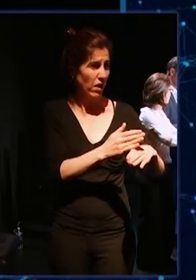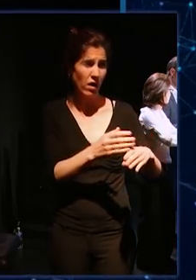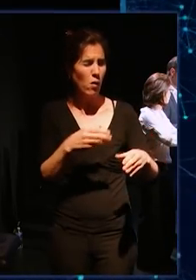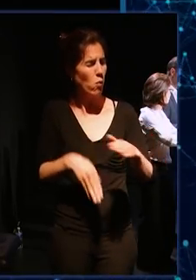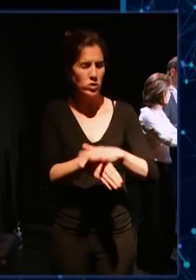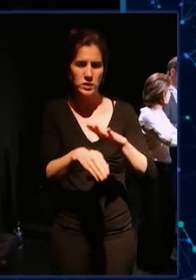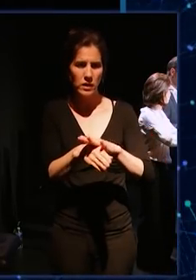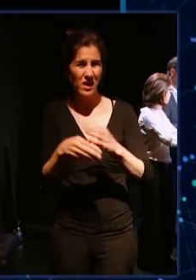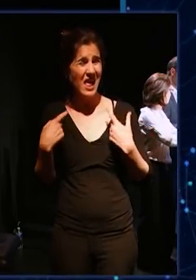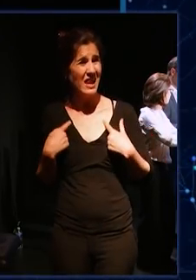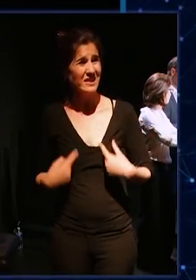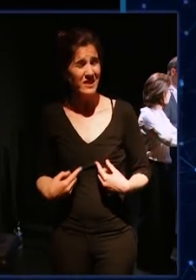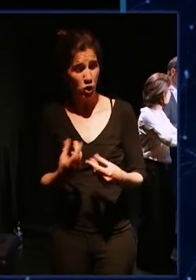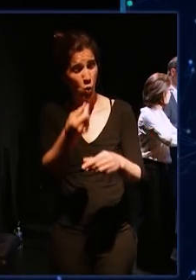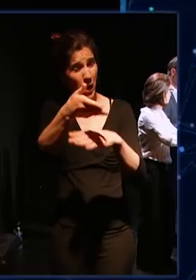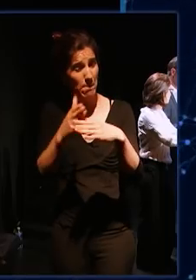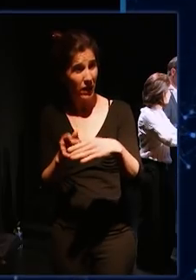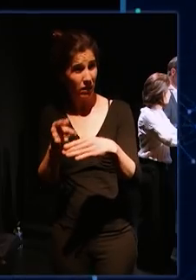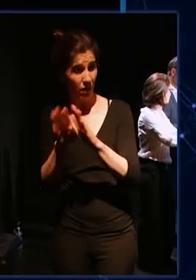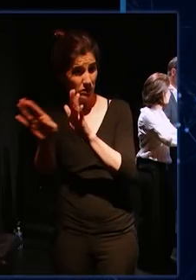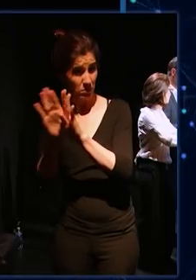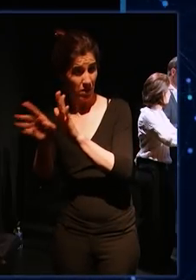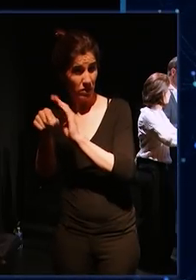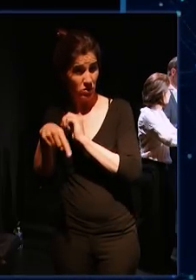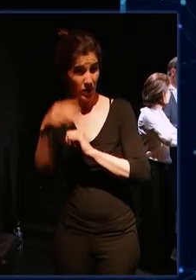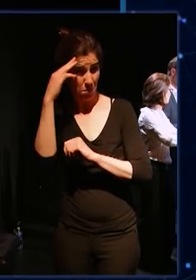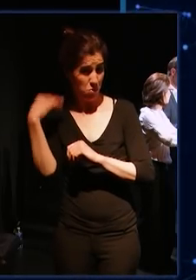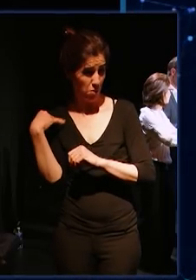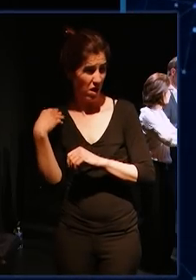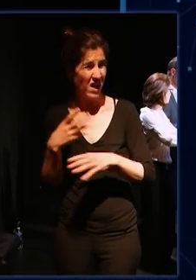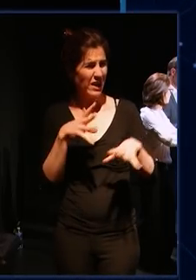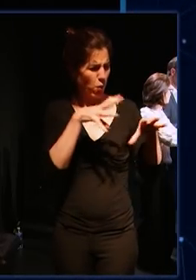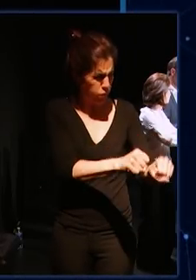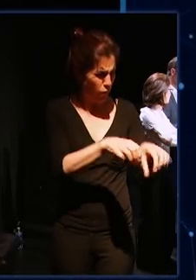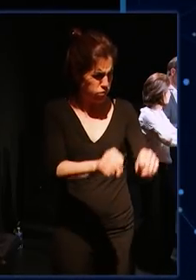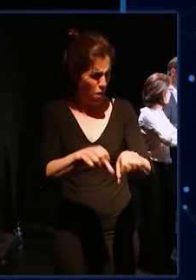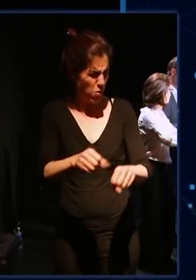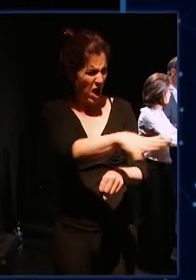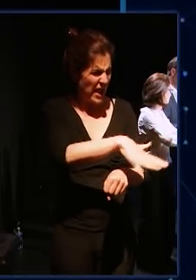vecinos de este pueblo, de que se están colonizando instituciones, espacios, que se están haciendo